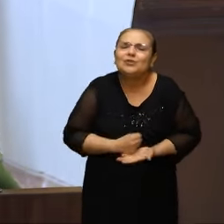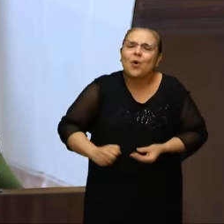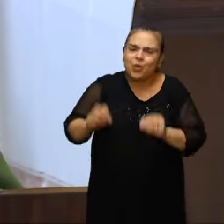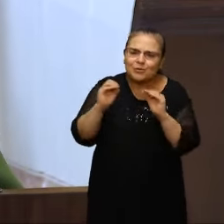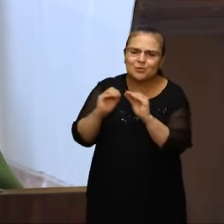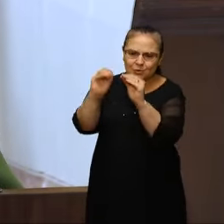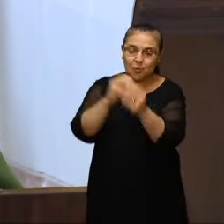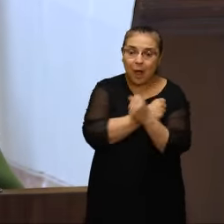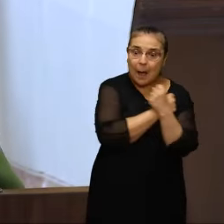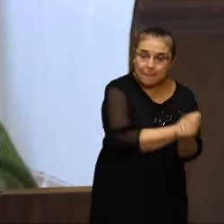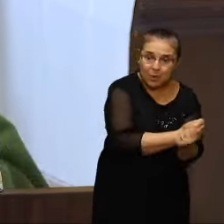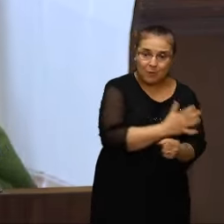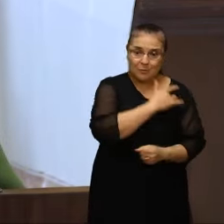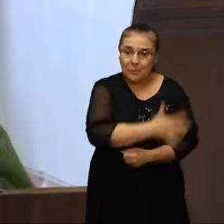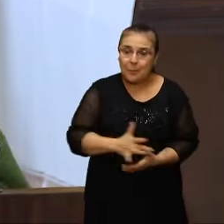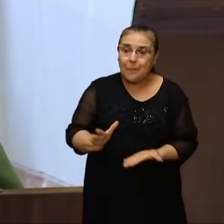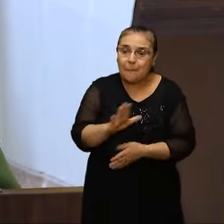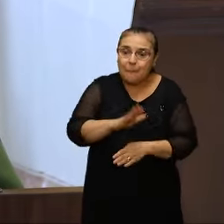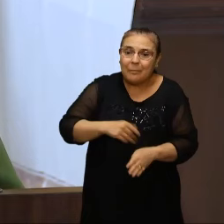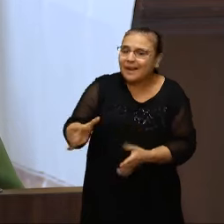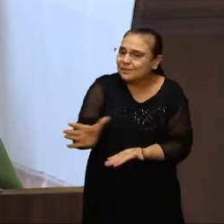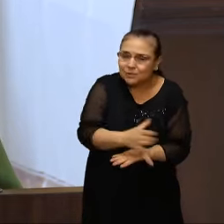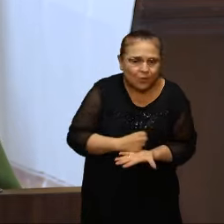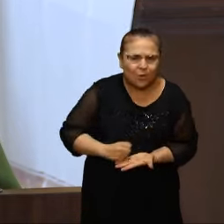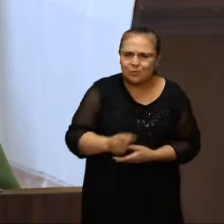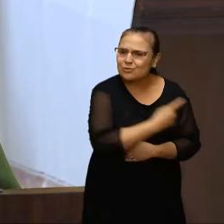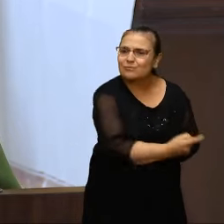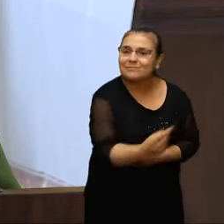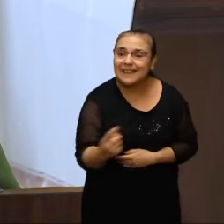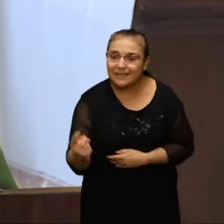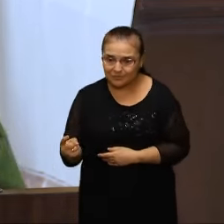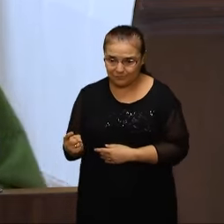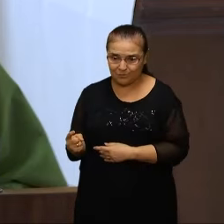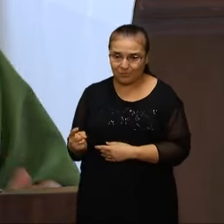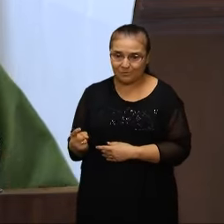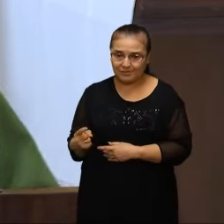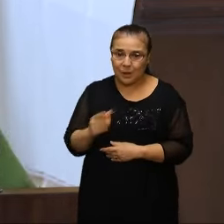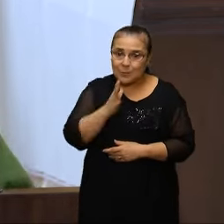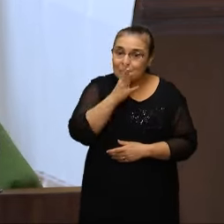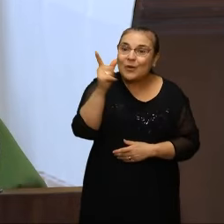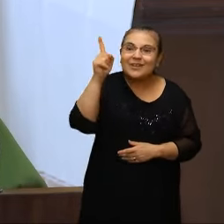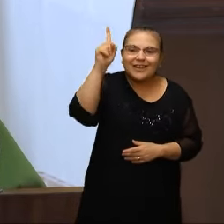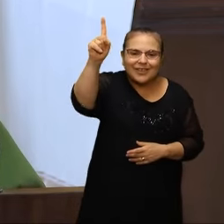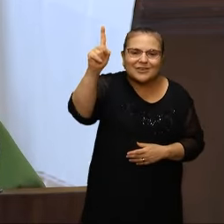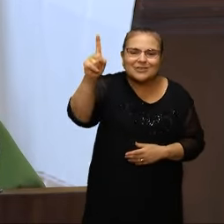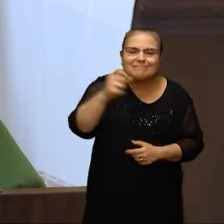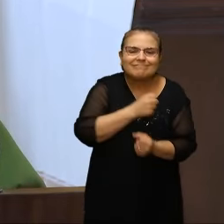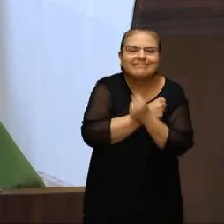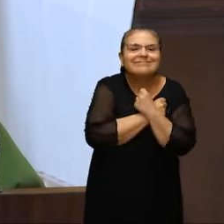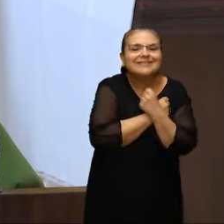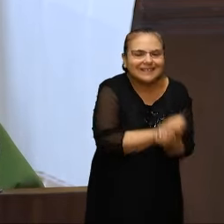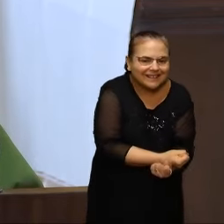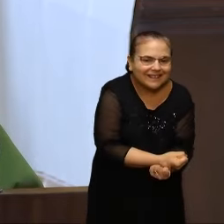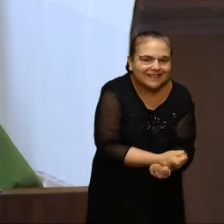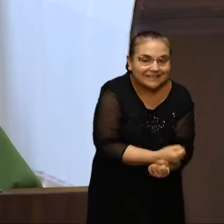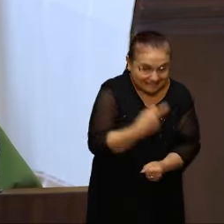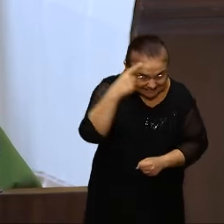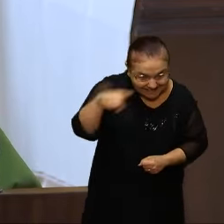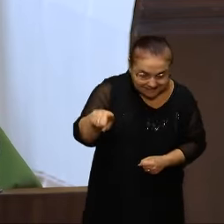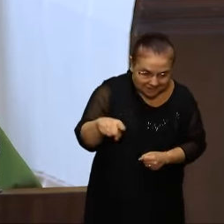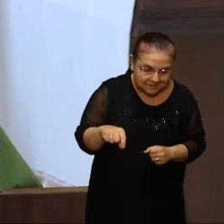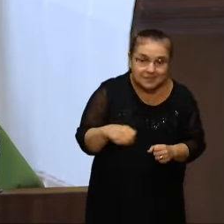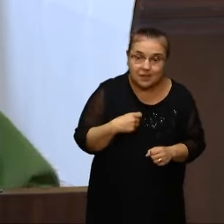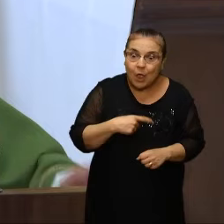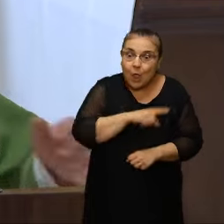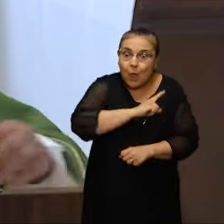todos nosotros, para cada uno de nosotros. Porque Dios te quiere, ¿sabes? Y porque Dios quiere que